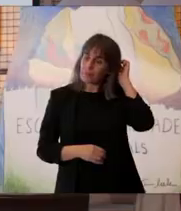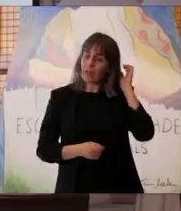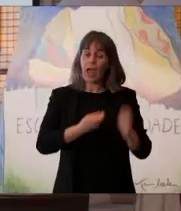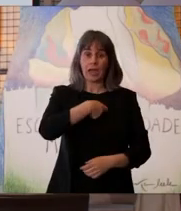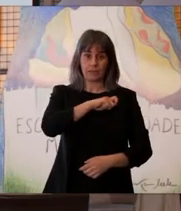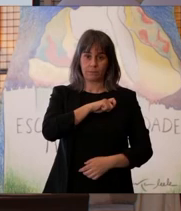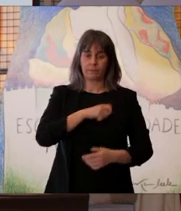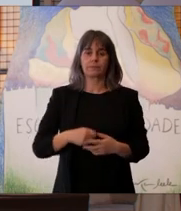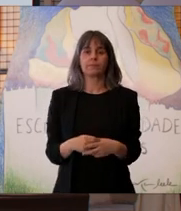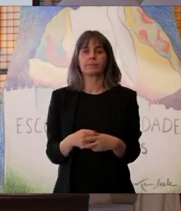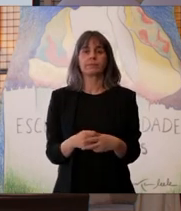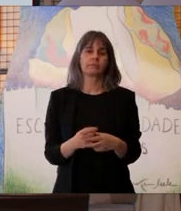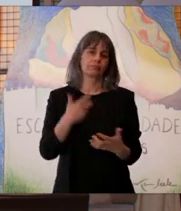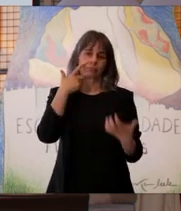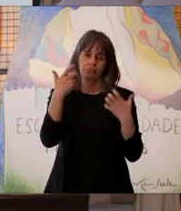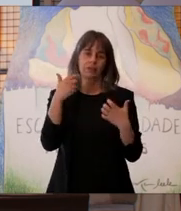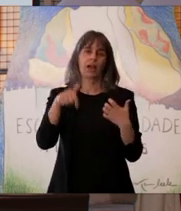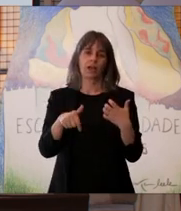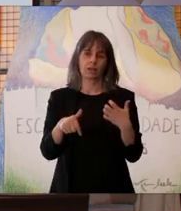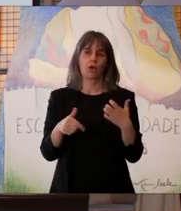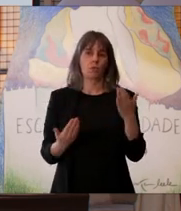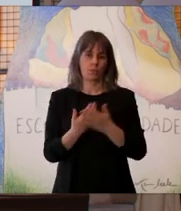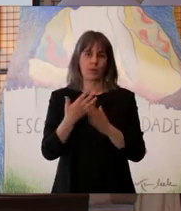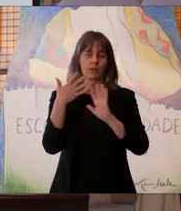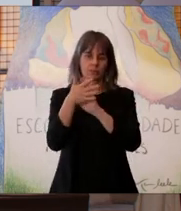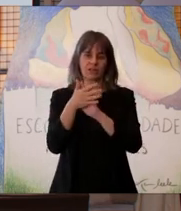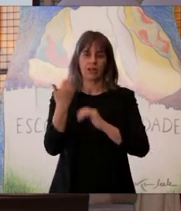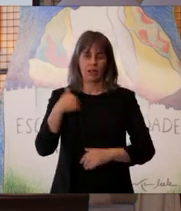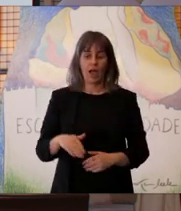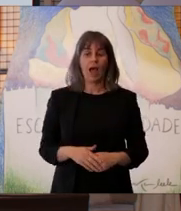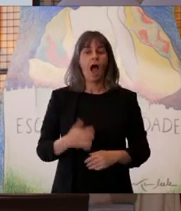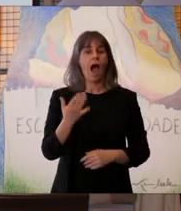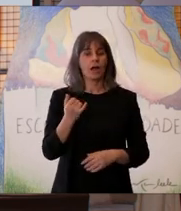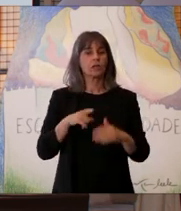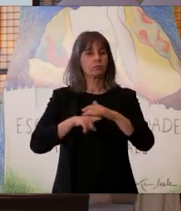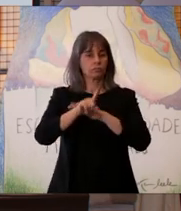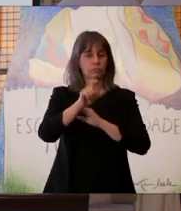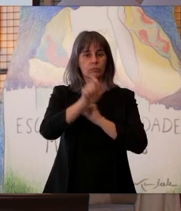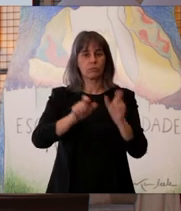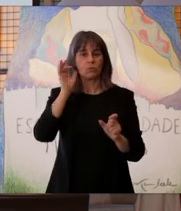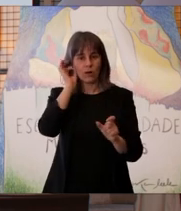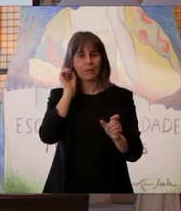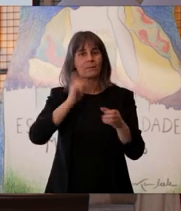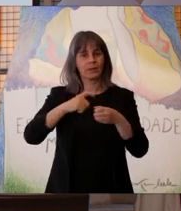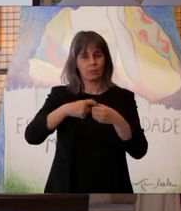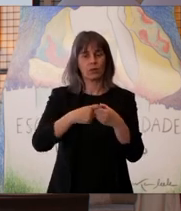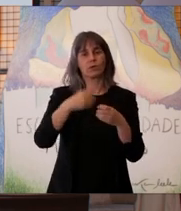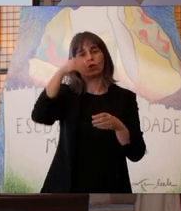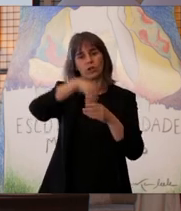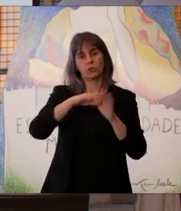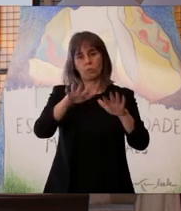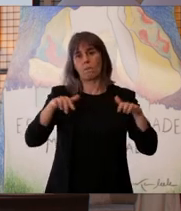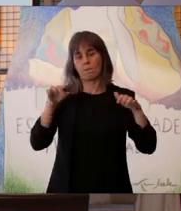evidentemente Y esto se ha comentado Aquí esta mañana había una evolución de la participación de la mujer y de la presencia de las mujeres en los